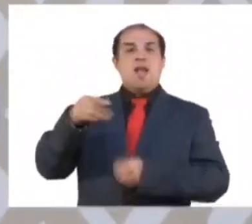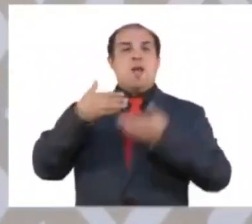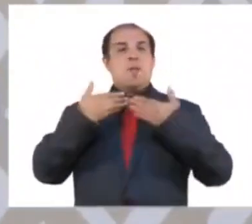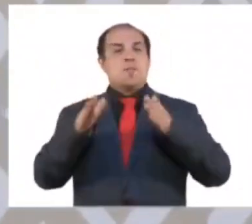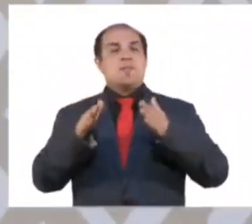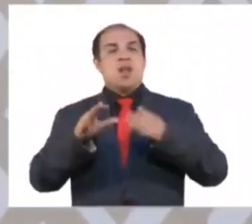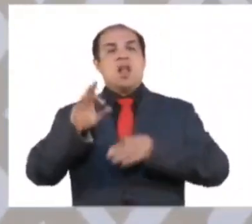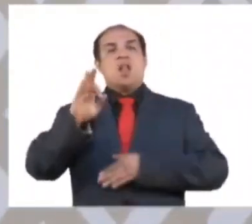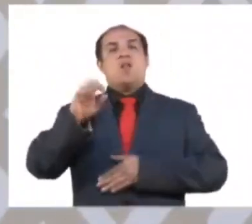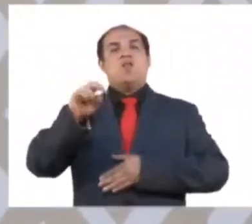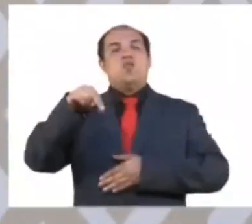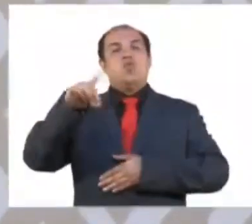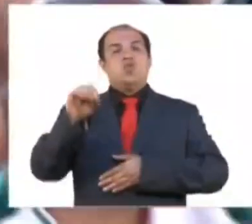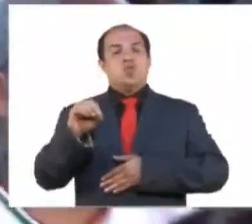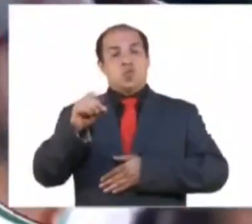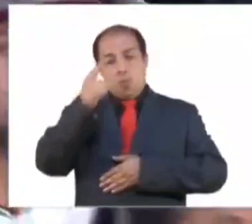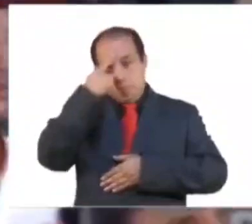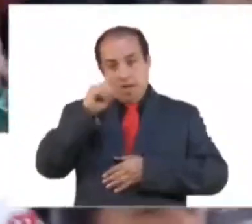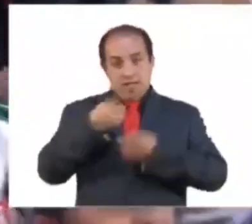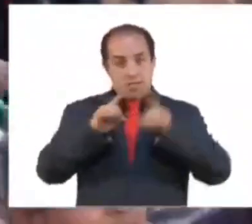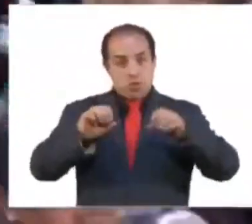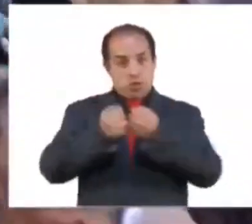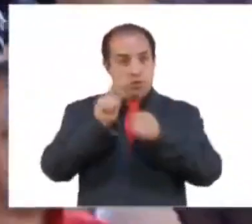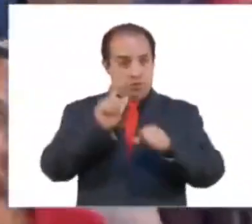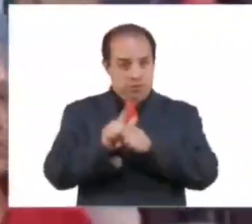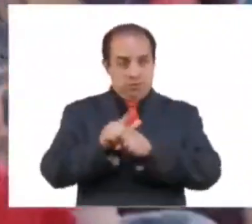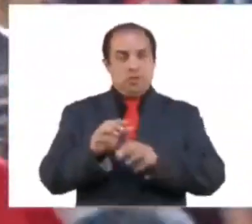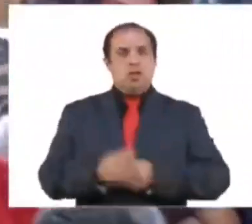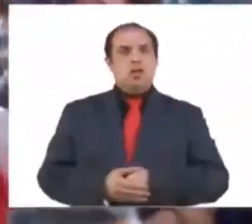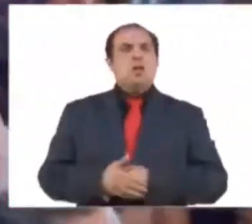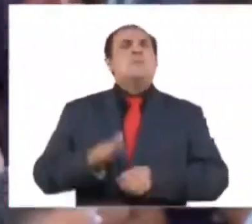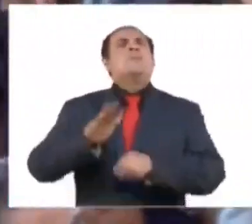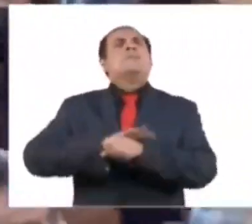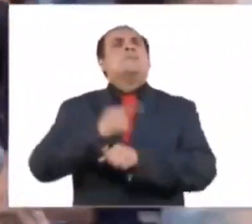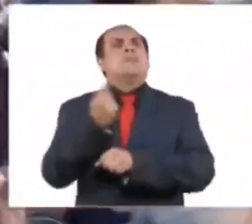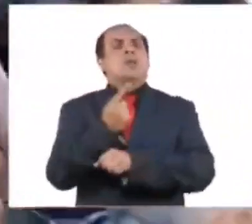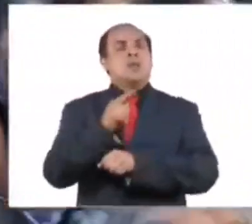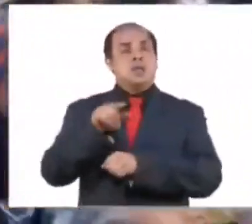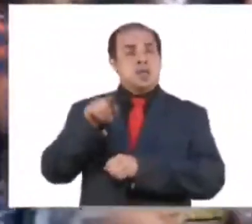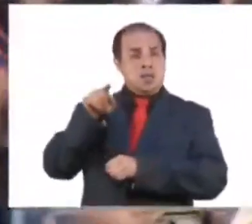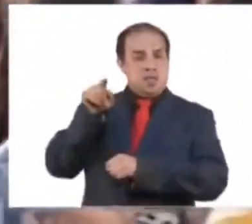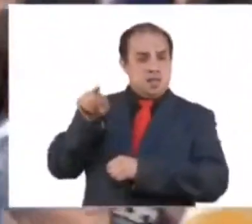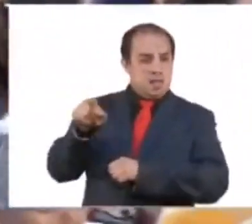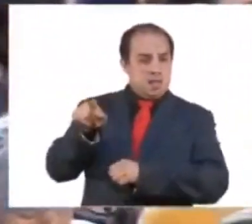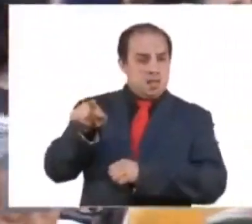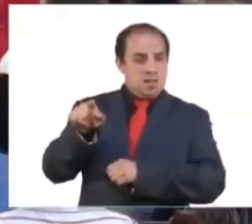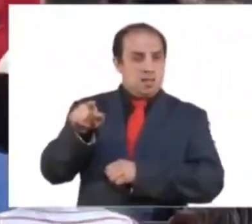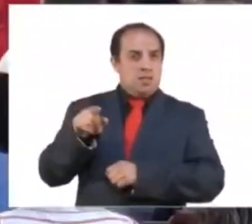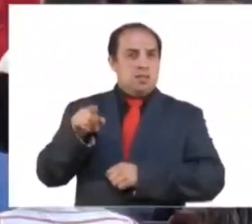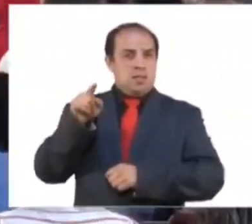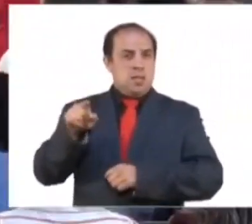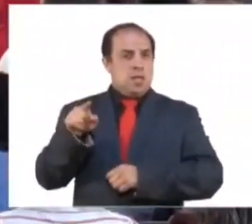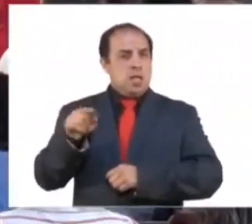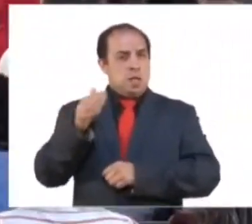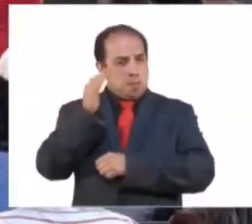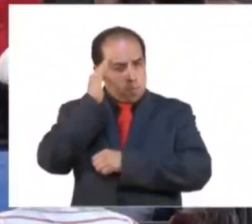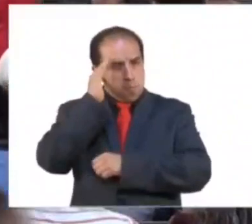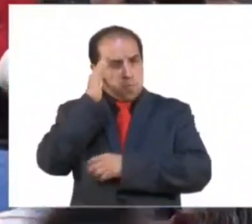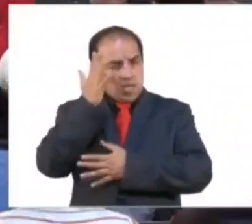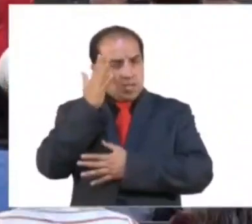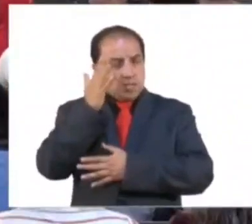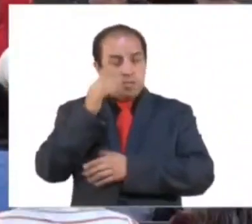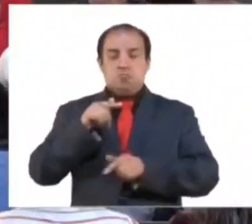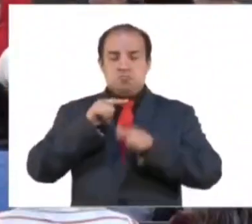Desarrollo Social. ¿Y saben por qué? Él estaba muy consciente y sigue estando